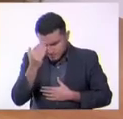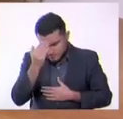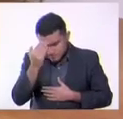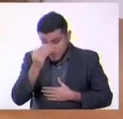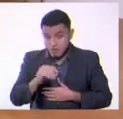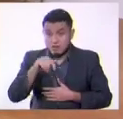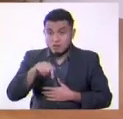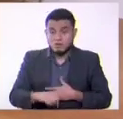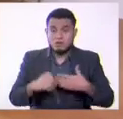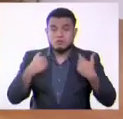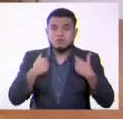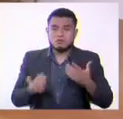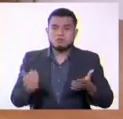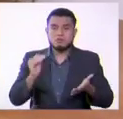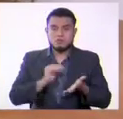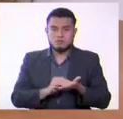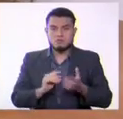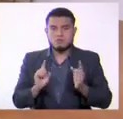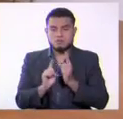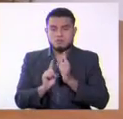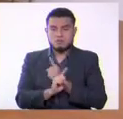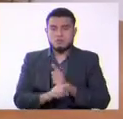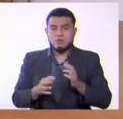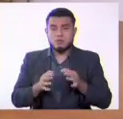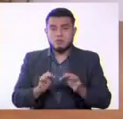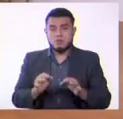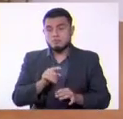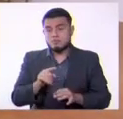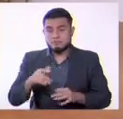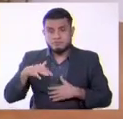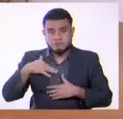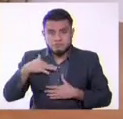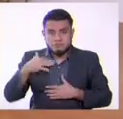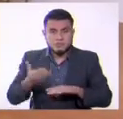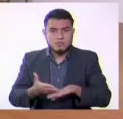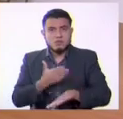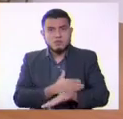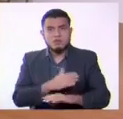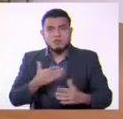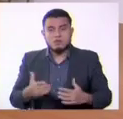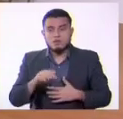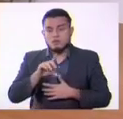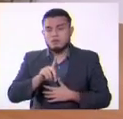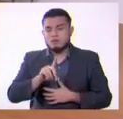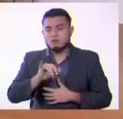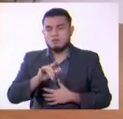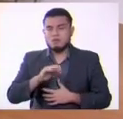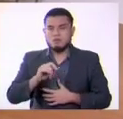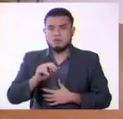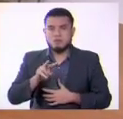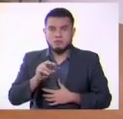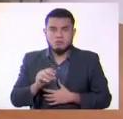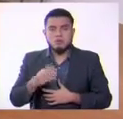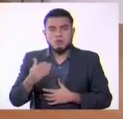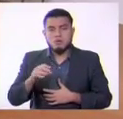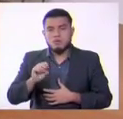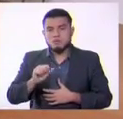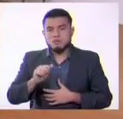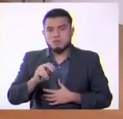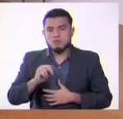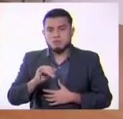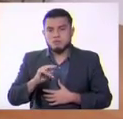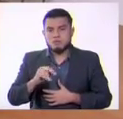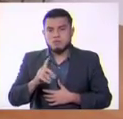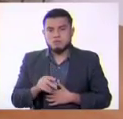que reestructurar la manera en cómo se venía percibiendo antes del hecho delictivo o del hecho que ha sido sancionado. Y entonces